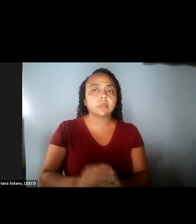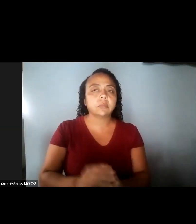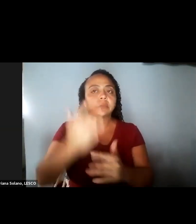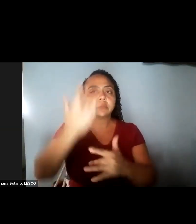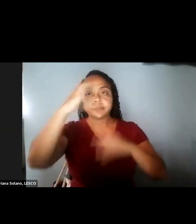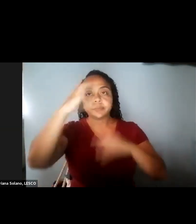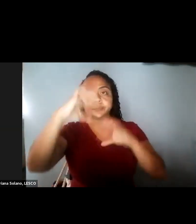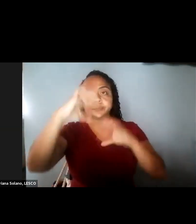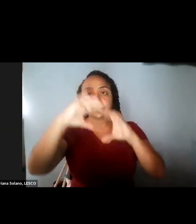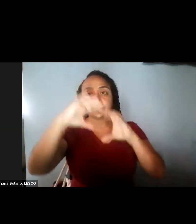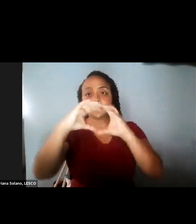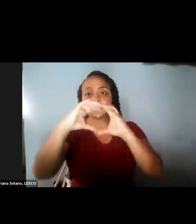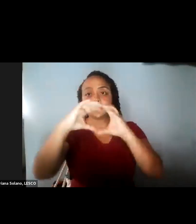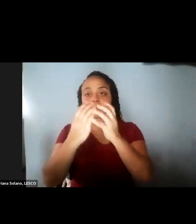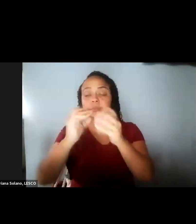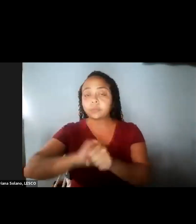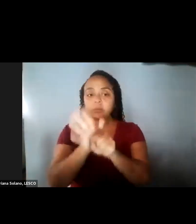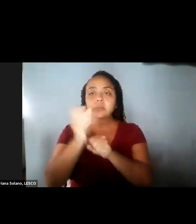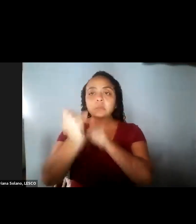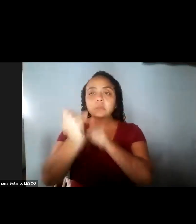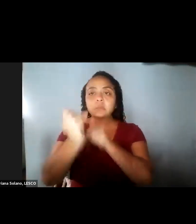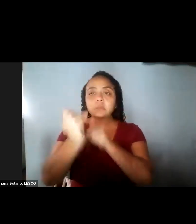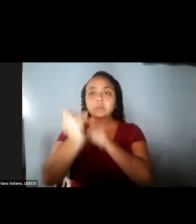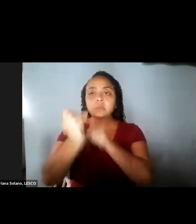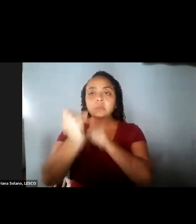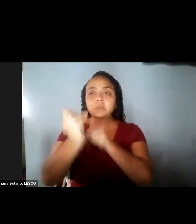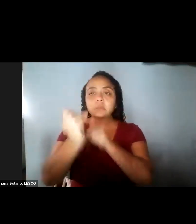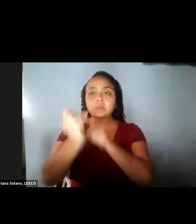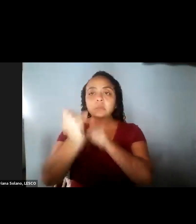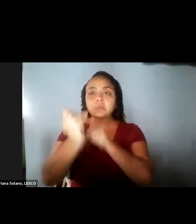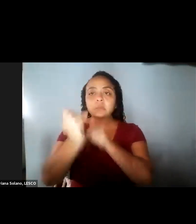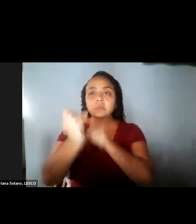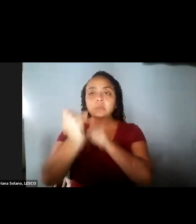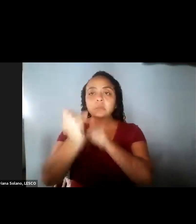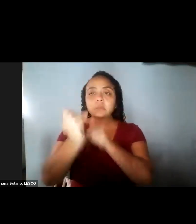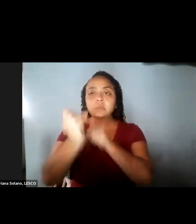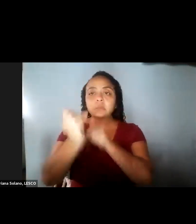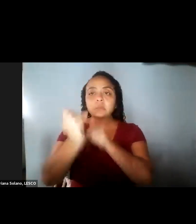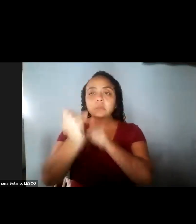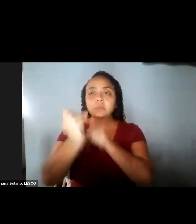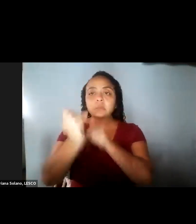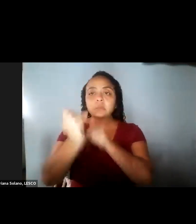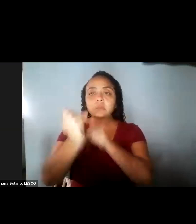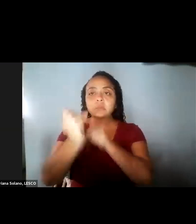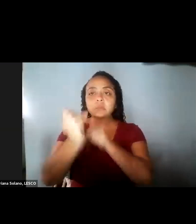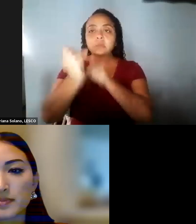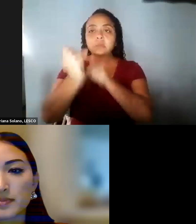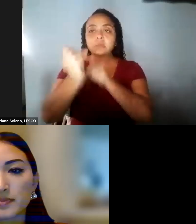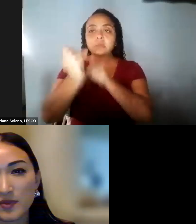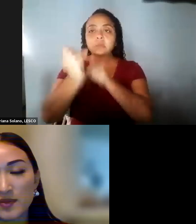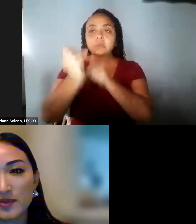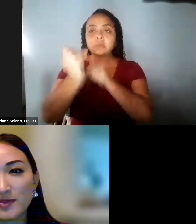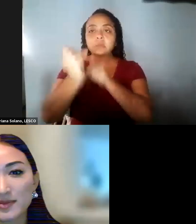proceso se vio acelerado tuvimos que nosotros de manera lograr reunir estos recursos que se